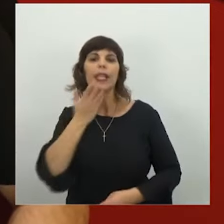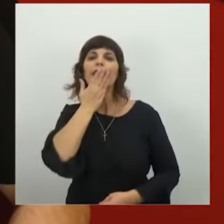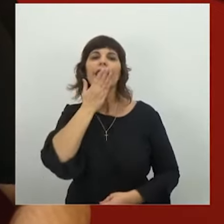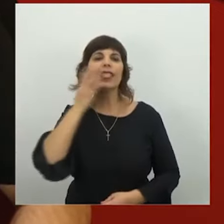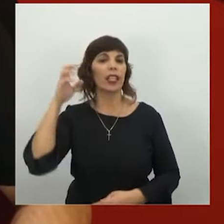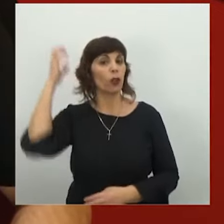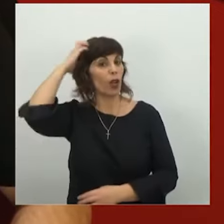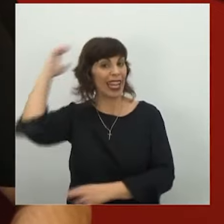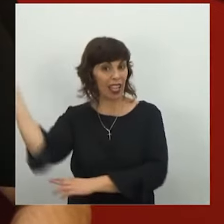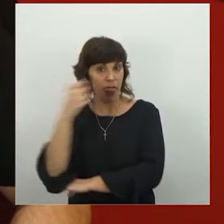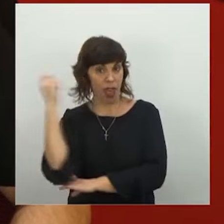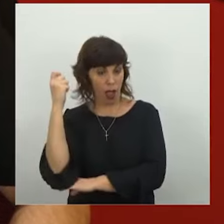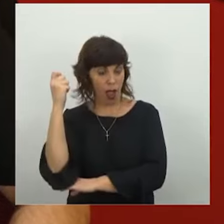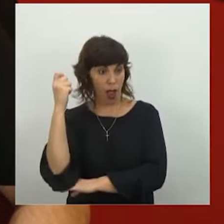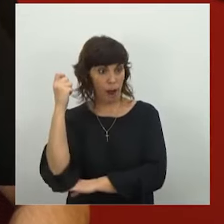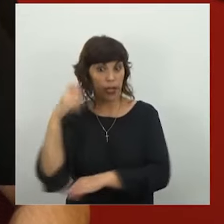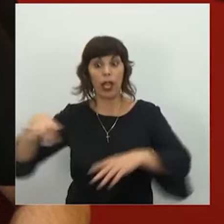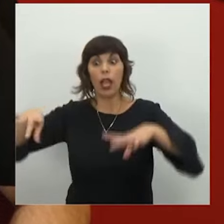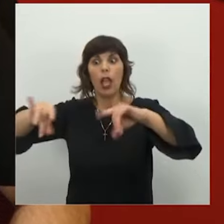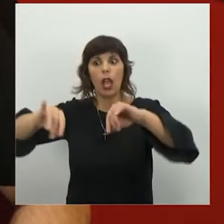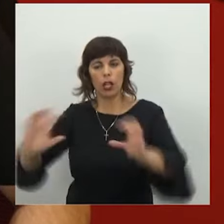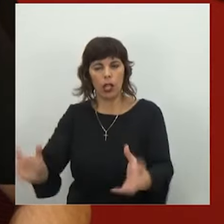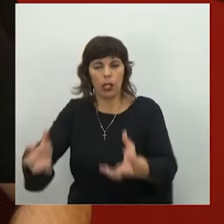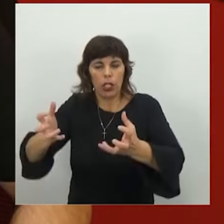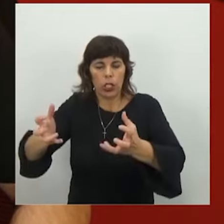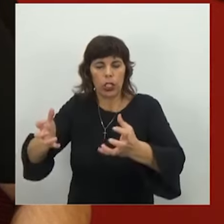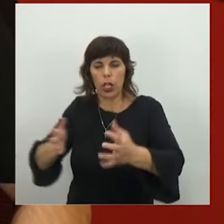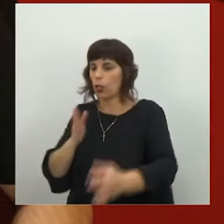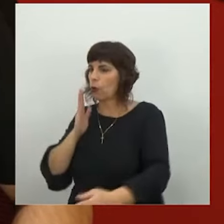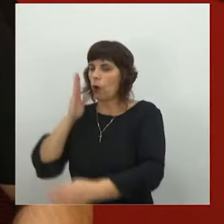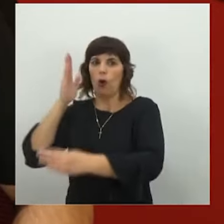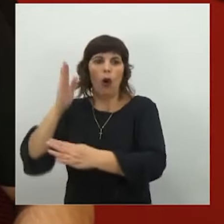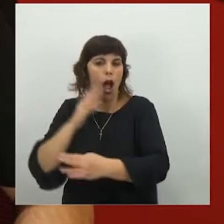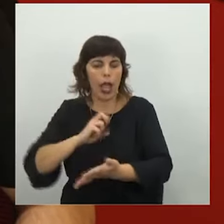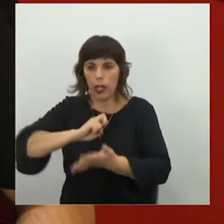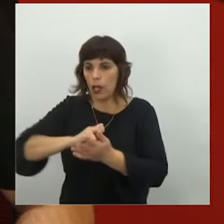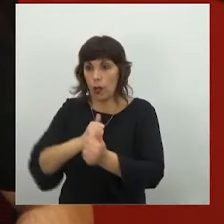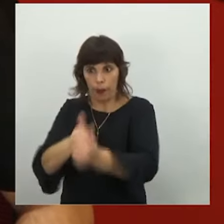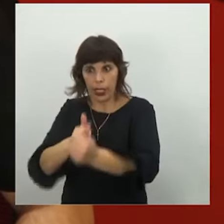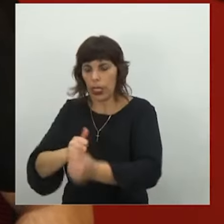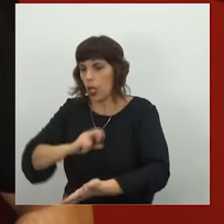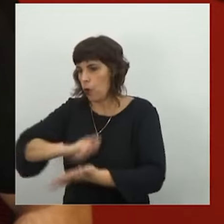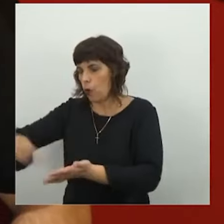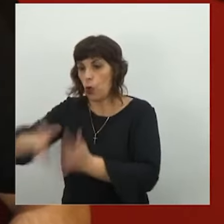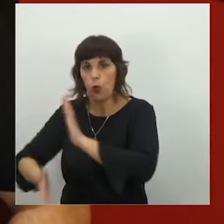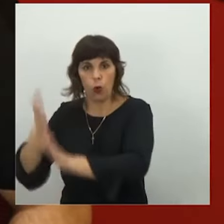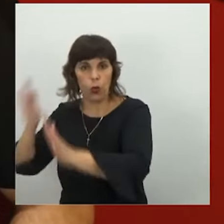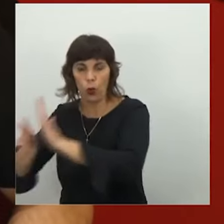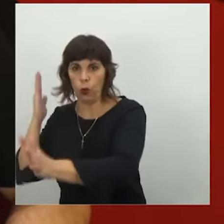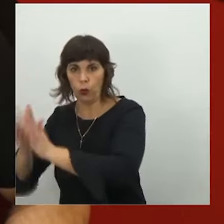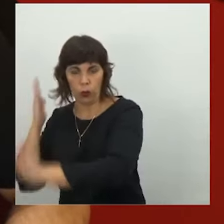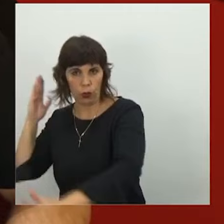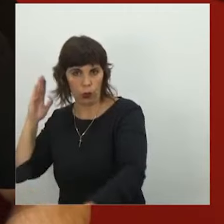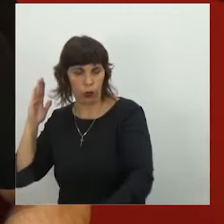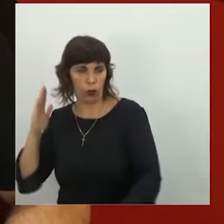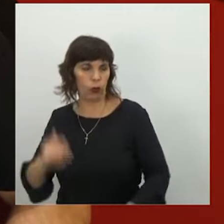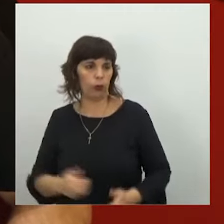huyendo allí en el desierto, en el Negev. Dice la Biblia, Salmo de David, cuando estaba en el desierto